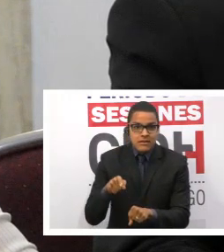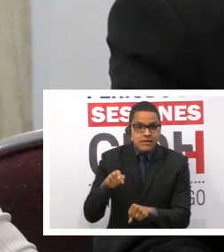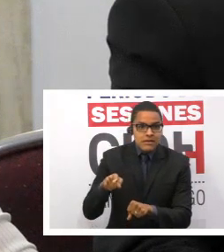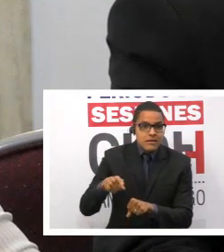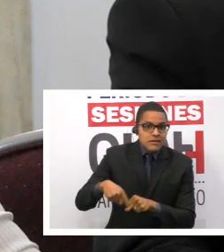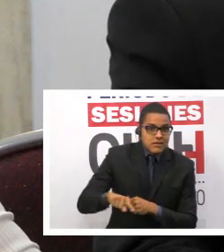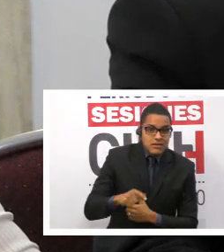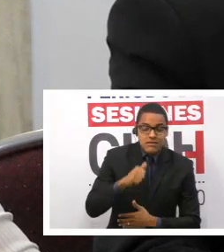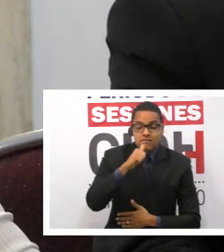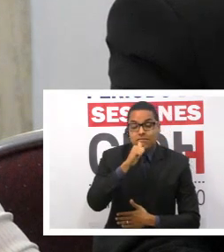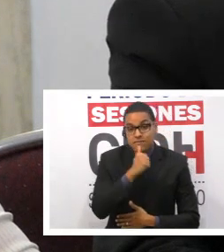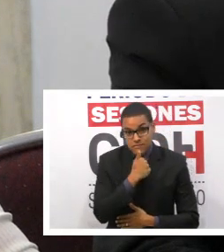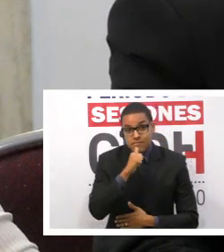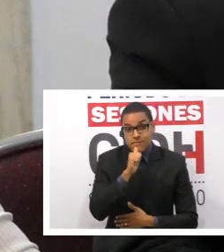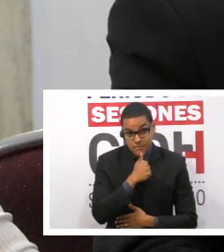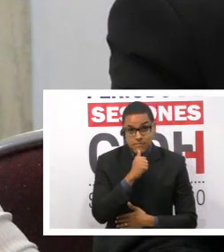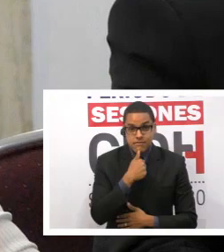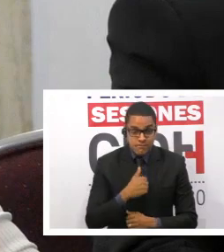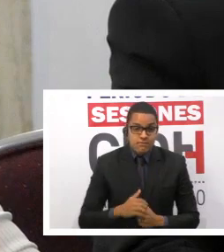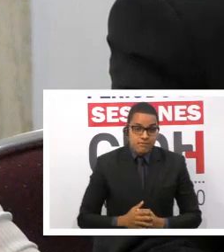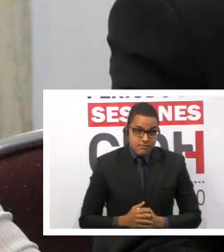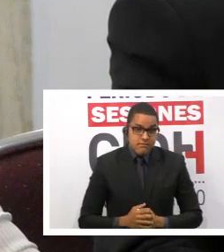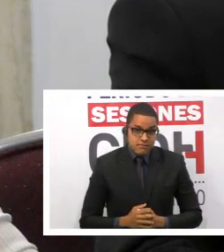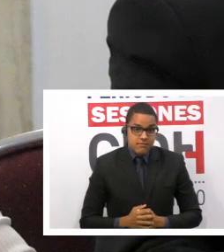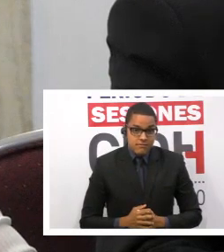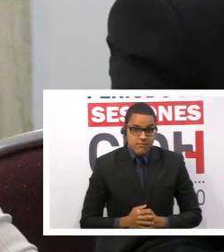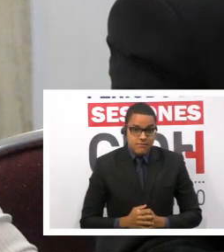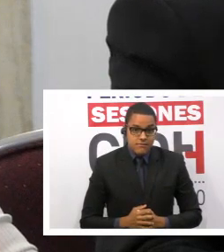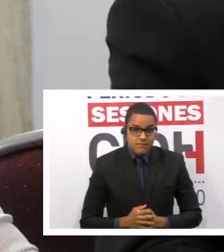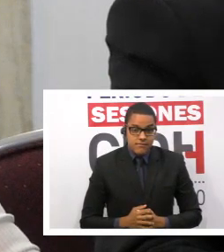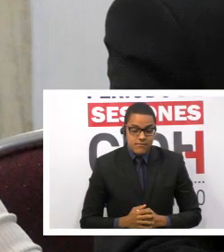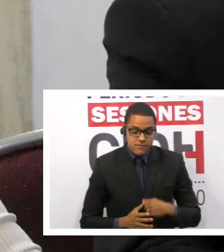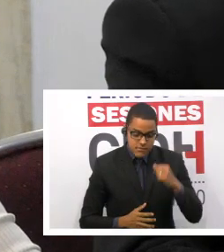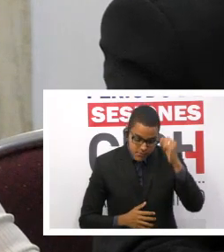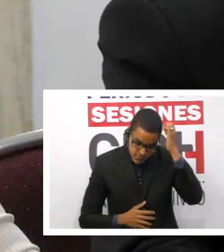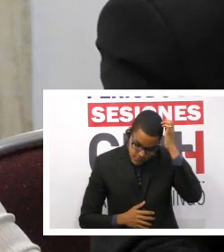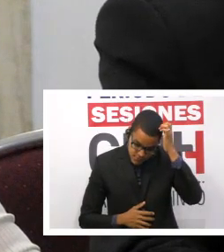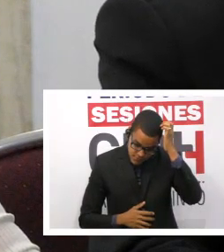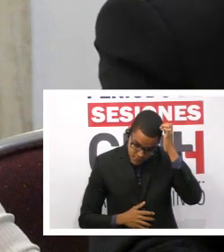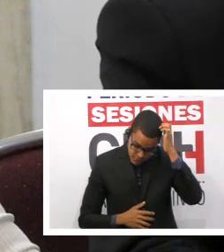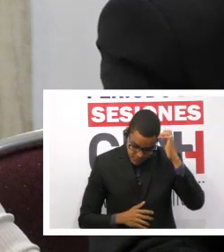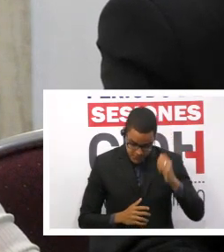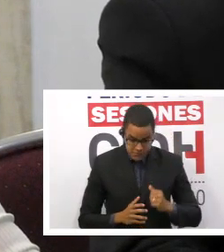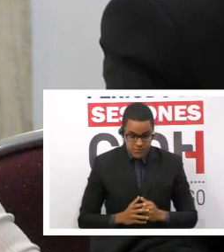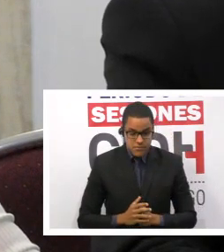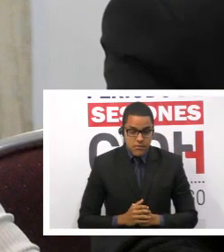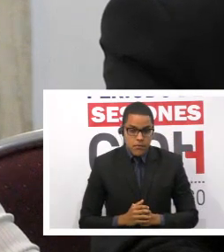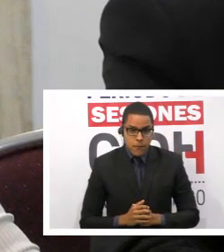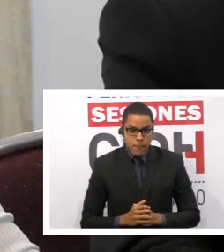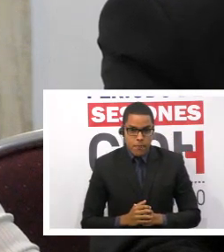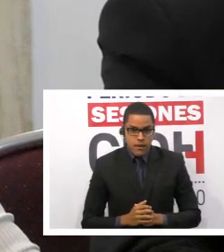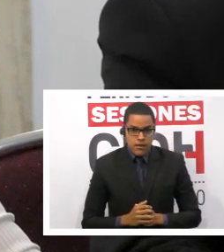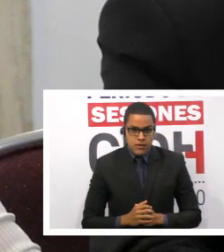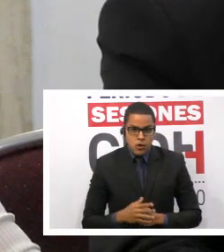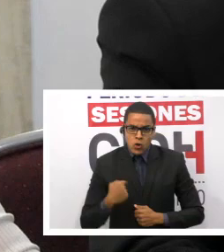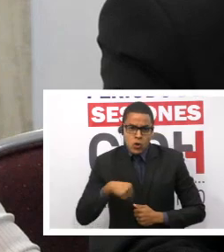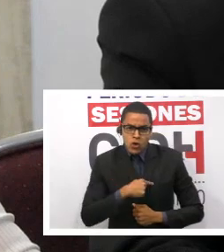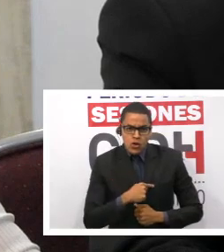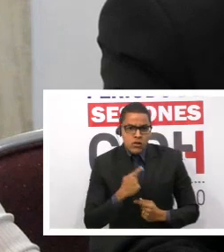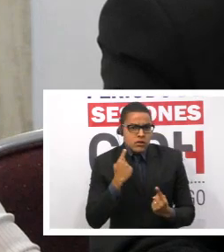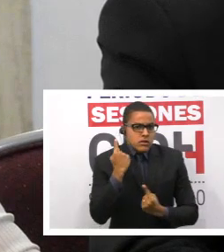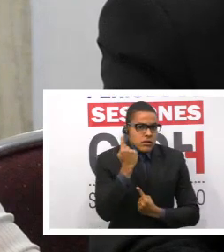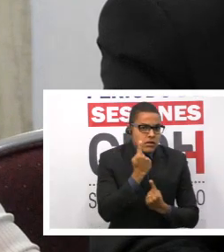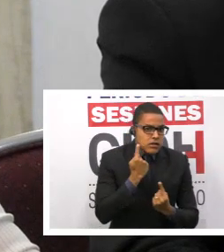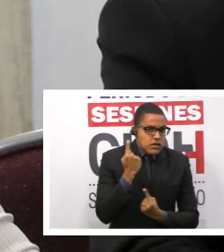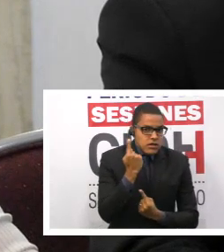tradicionales y los asentados beneficiados por reforma agraria calculó estéticamente 95 el gasto